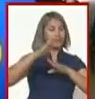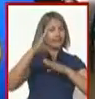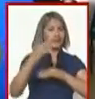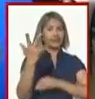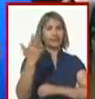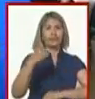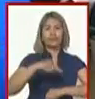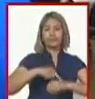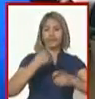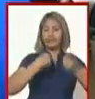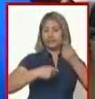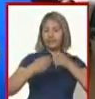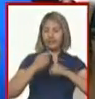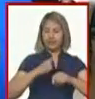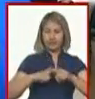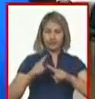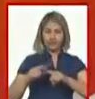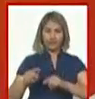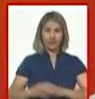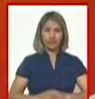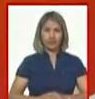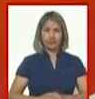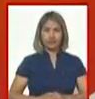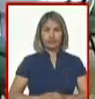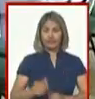las 3 jornadas de negocio enmarcadas en esta rueda.